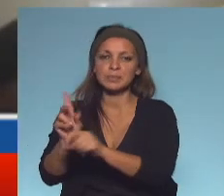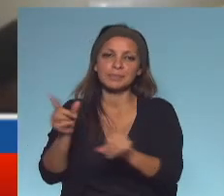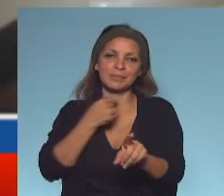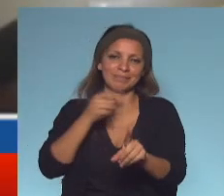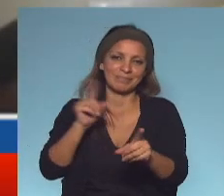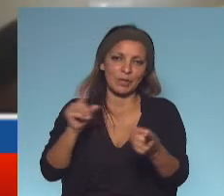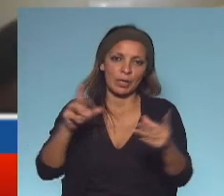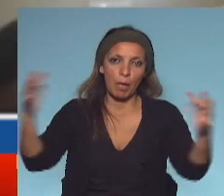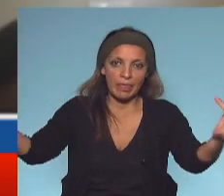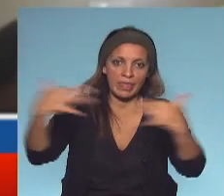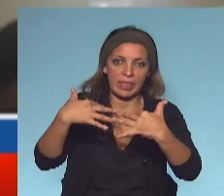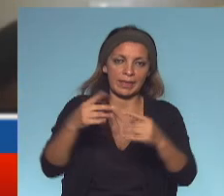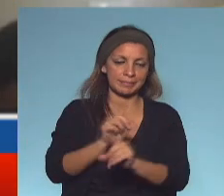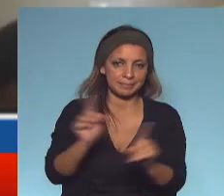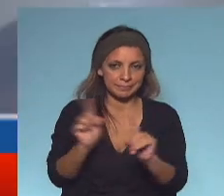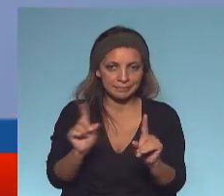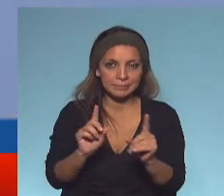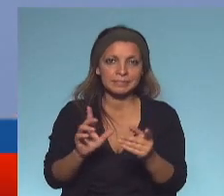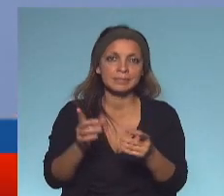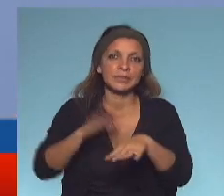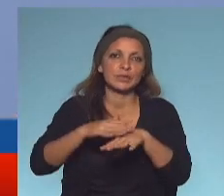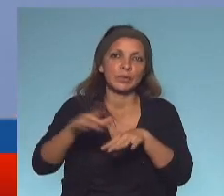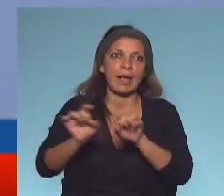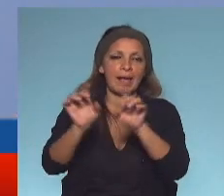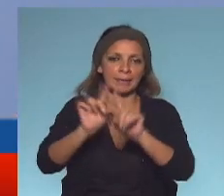digamos, aglomeraciones y problemas vinculados al